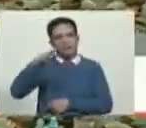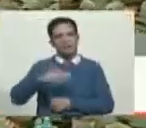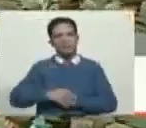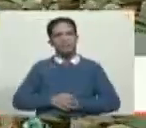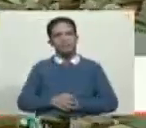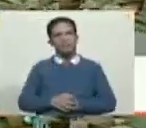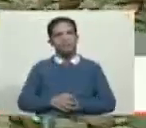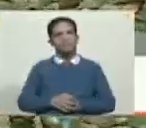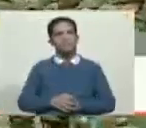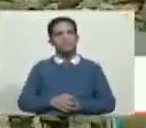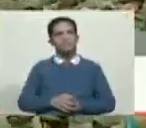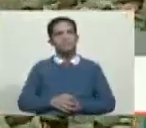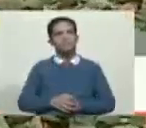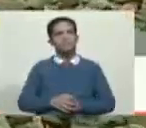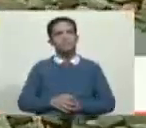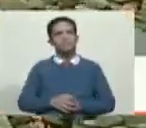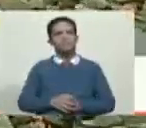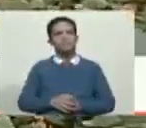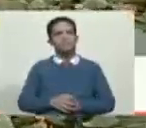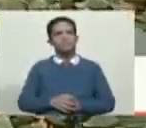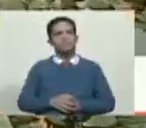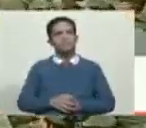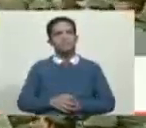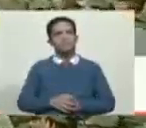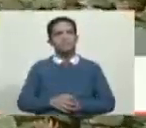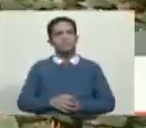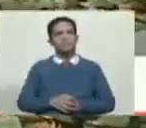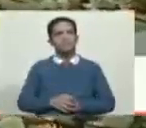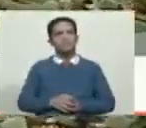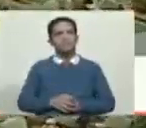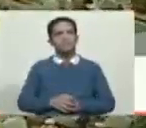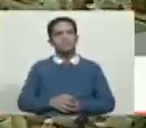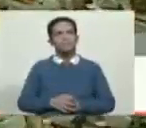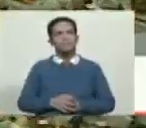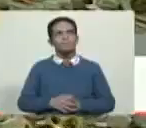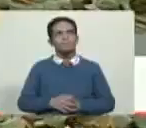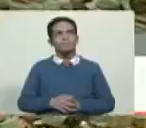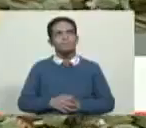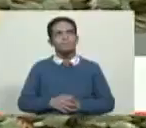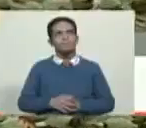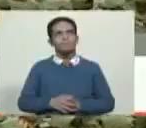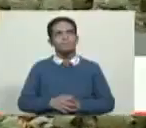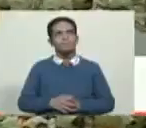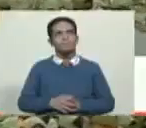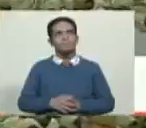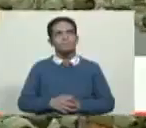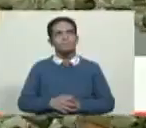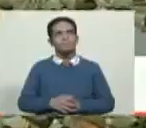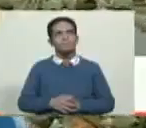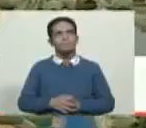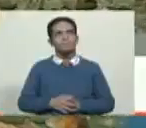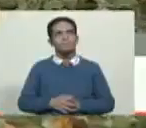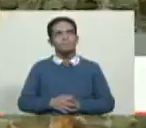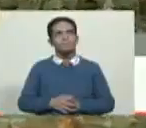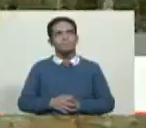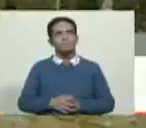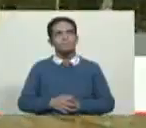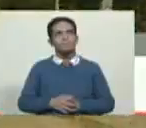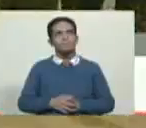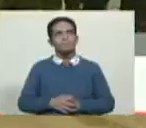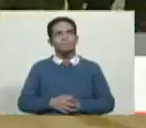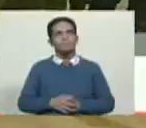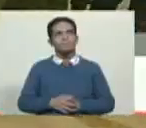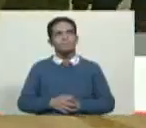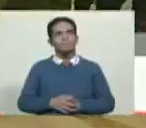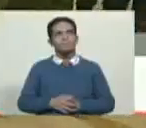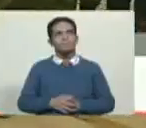disponen para acompañar y para hacerle seguimiento a las palabras que se prevé